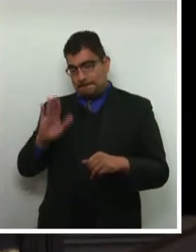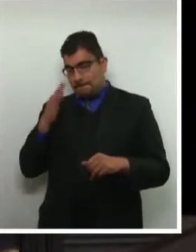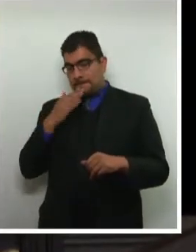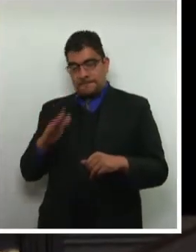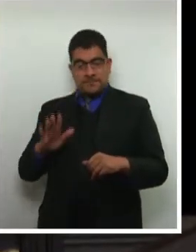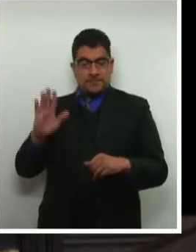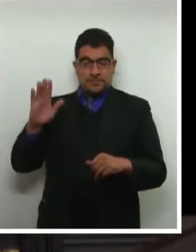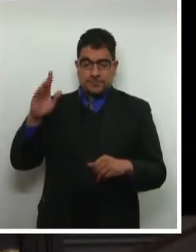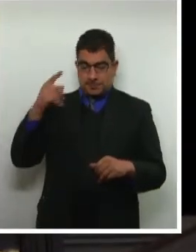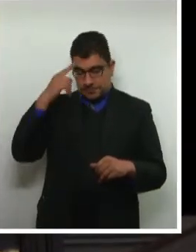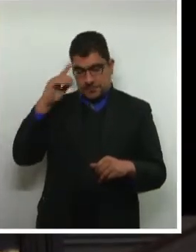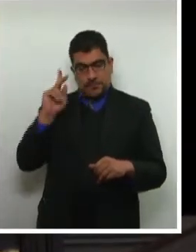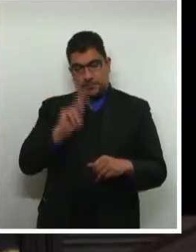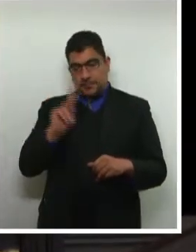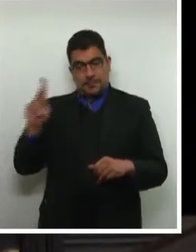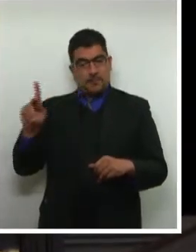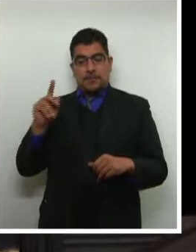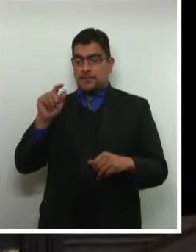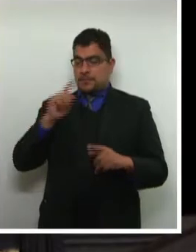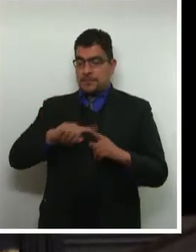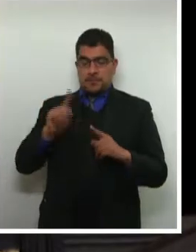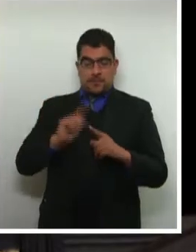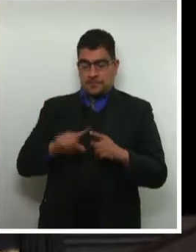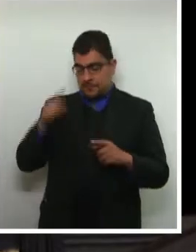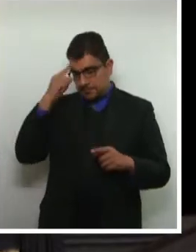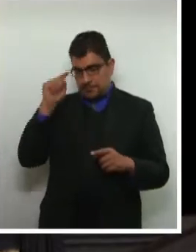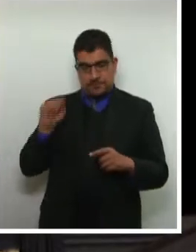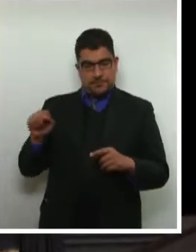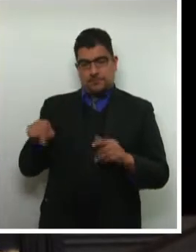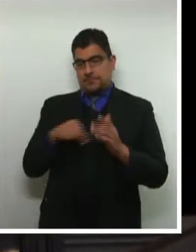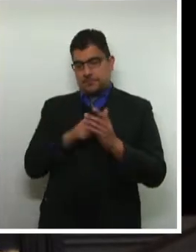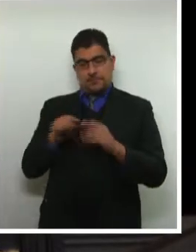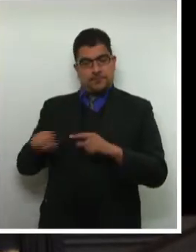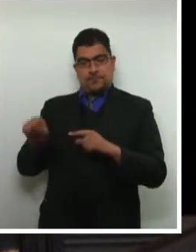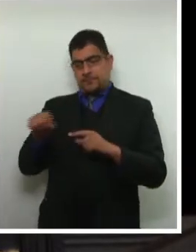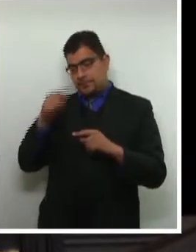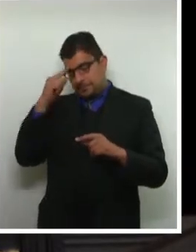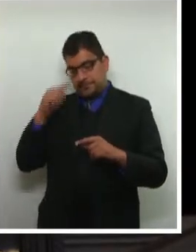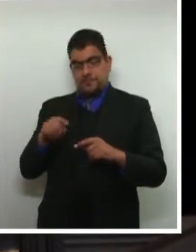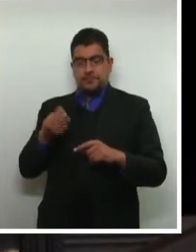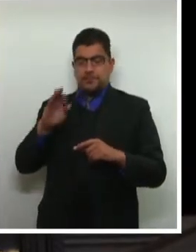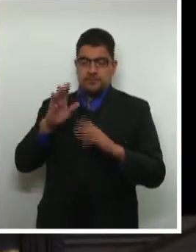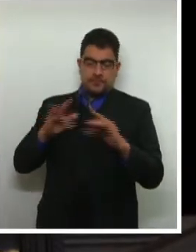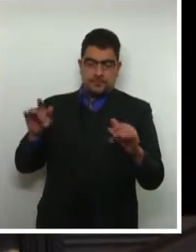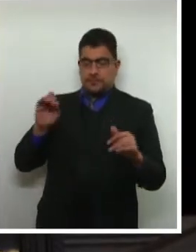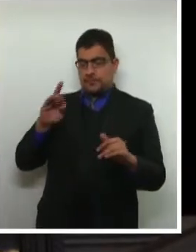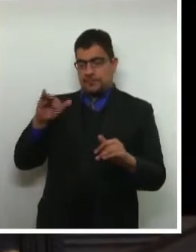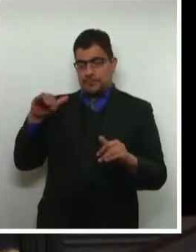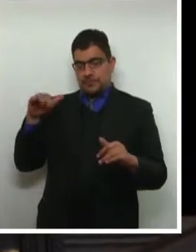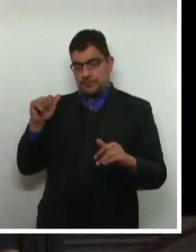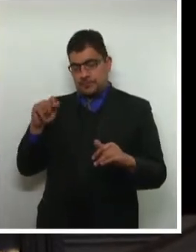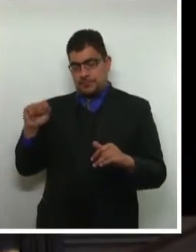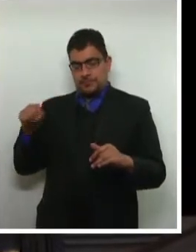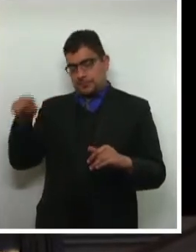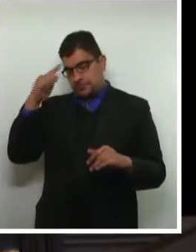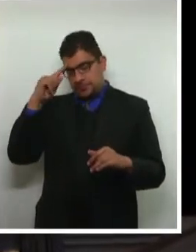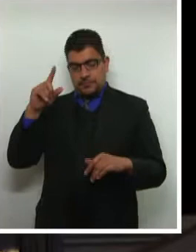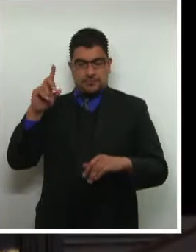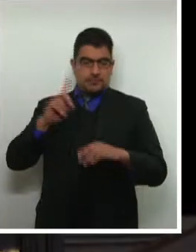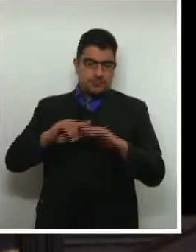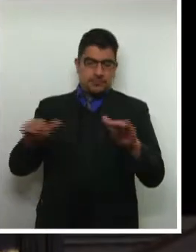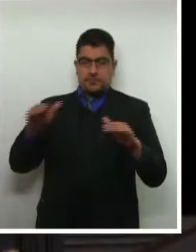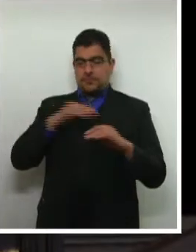aire de familia a las instancias del régimen franquista de la democracia